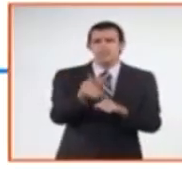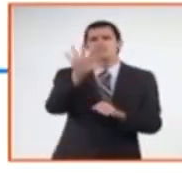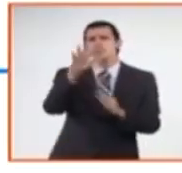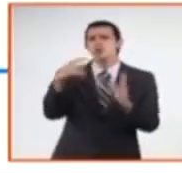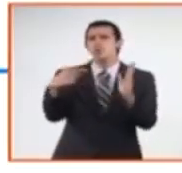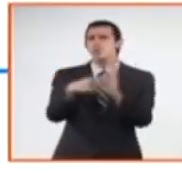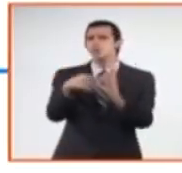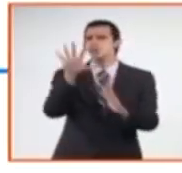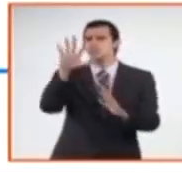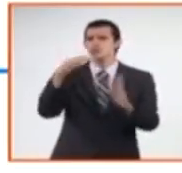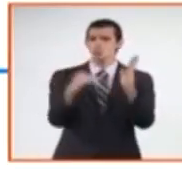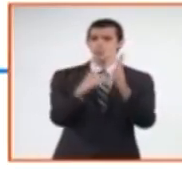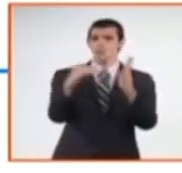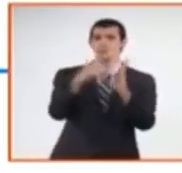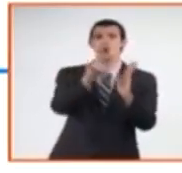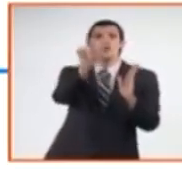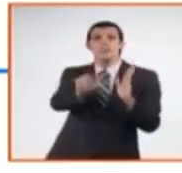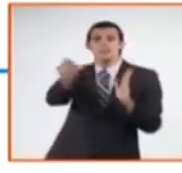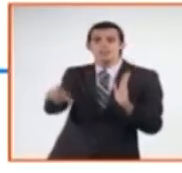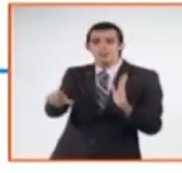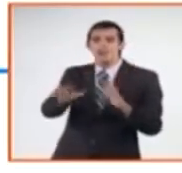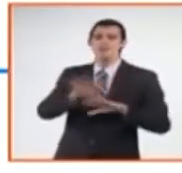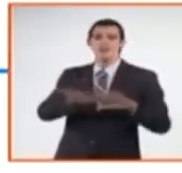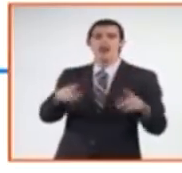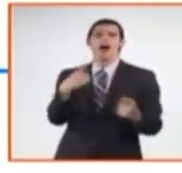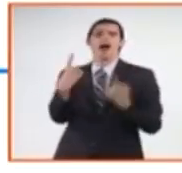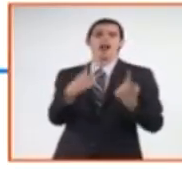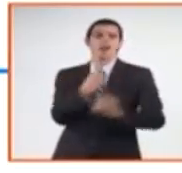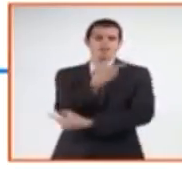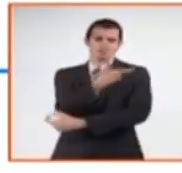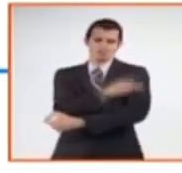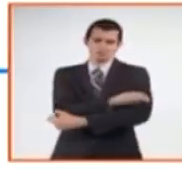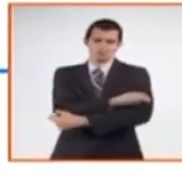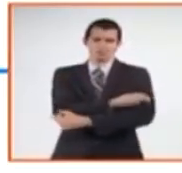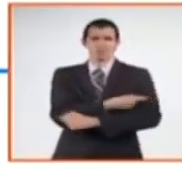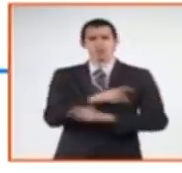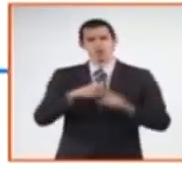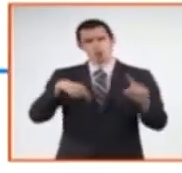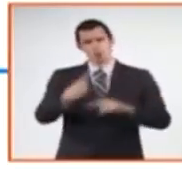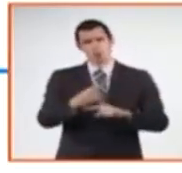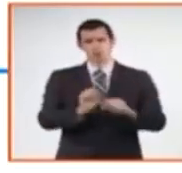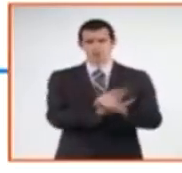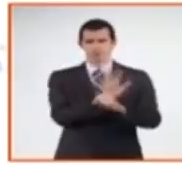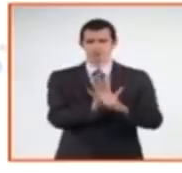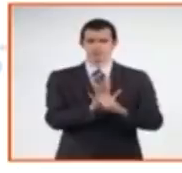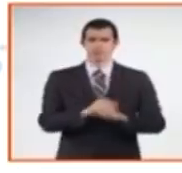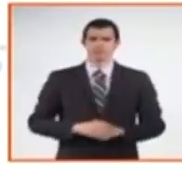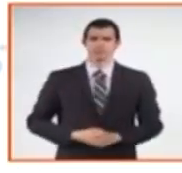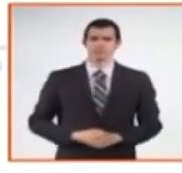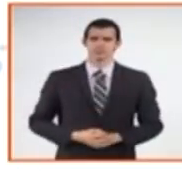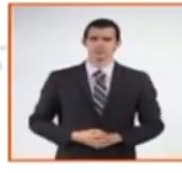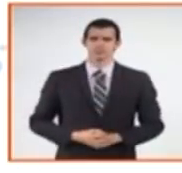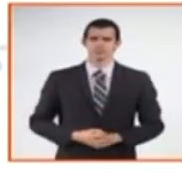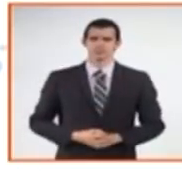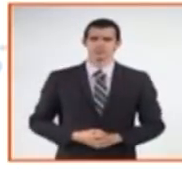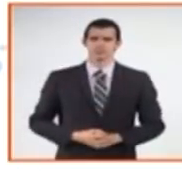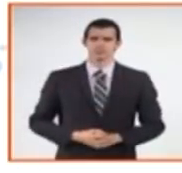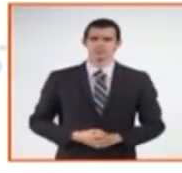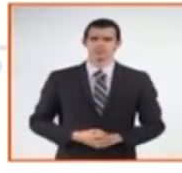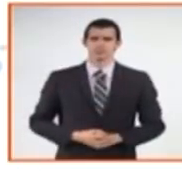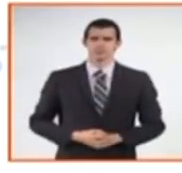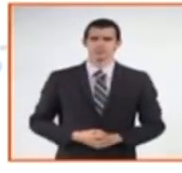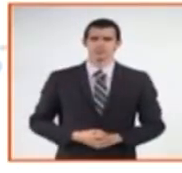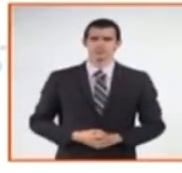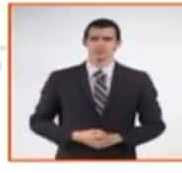primera 2 y aquí aparece otro gráfico también de este mismo sitio